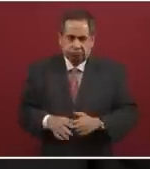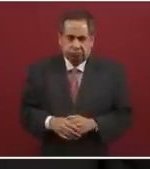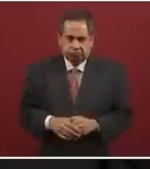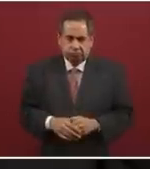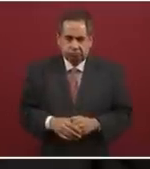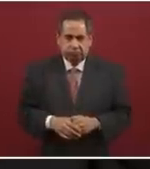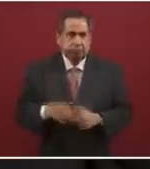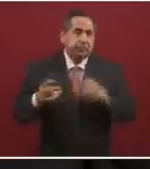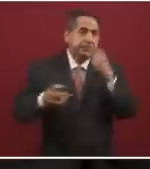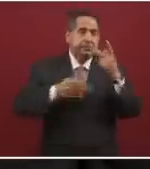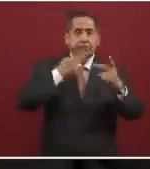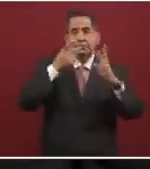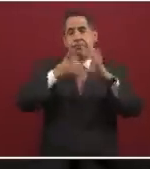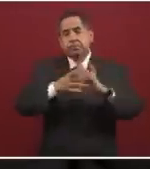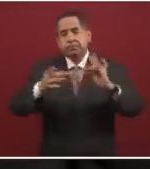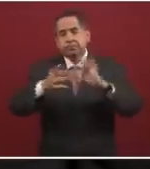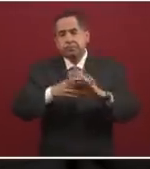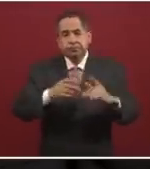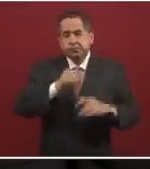ni en el discurso.